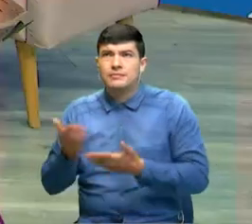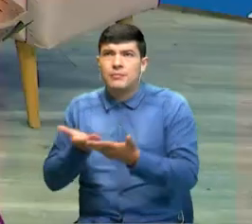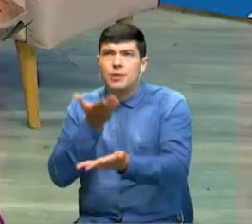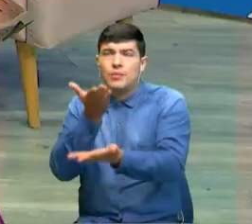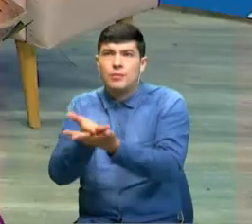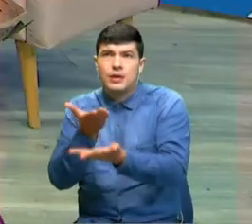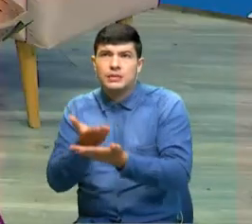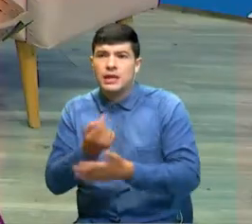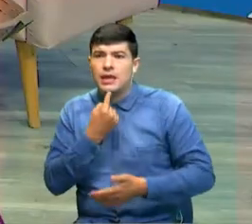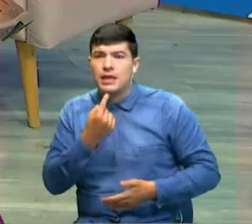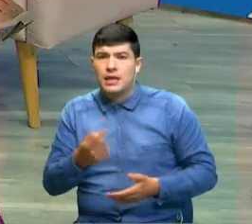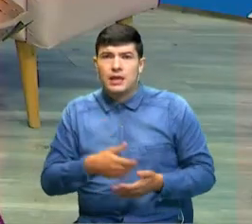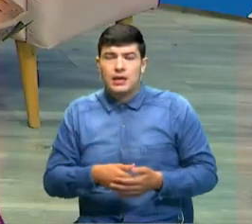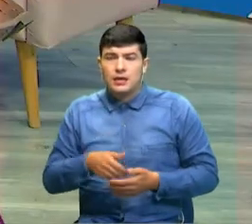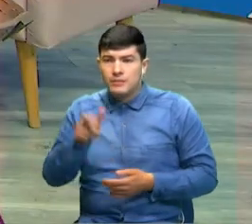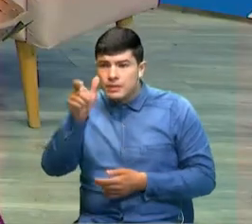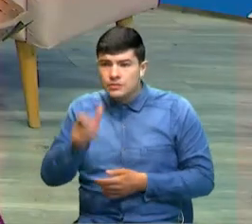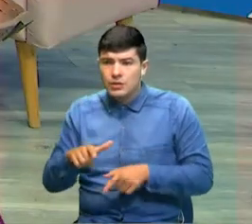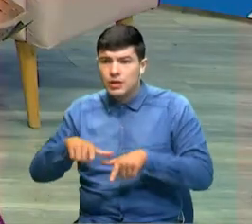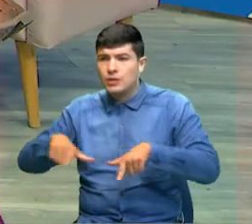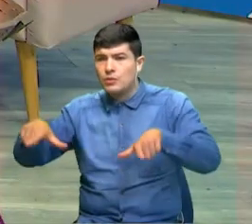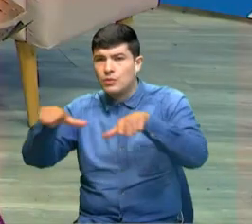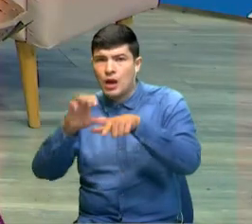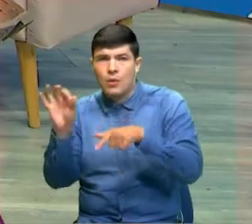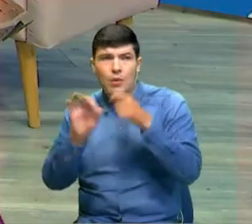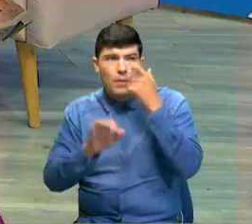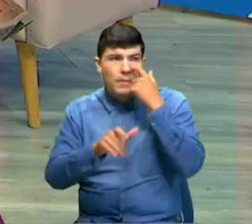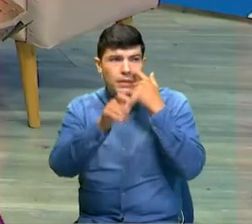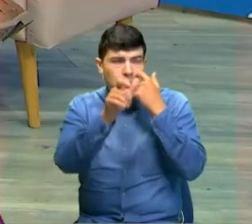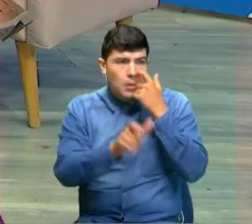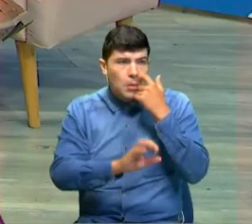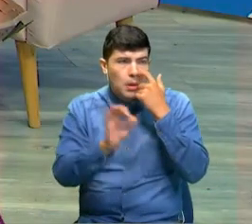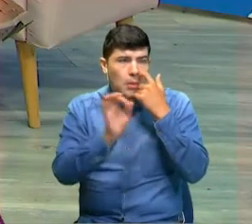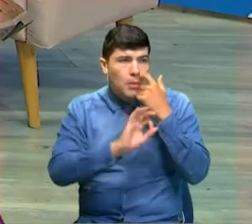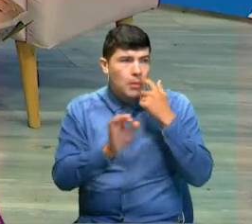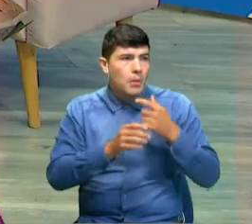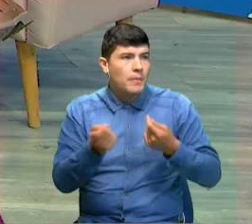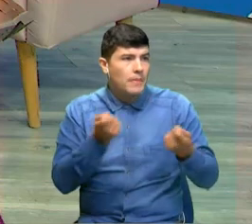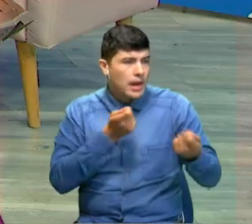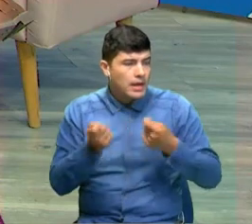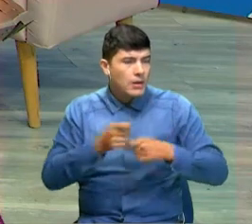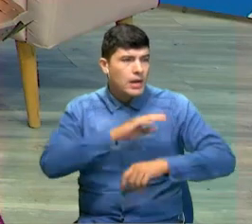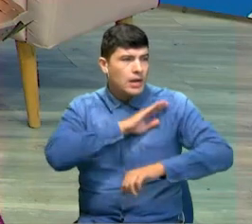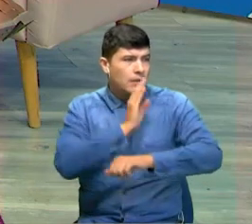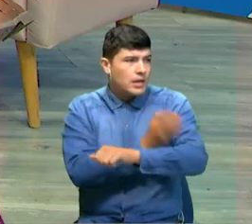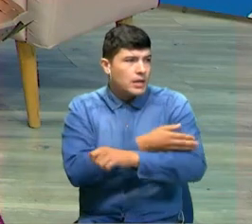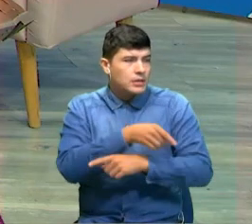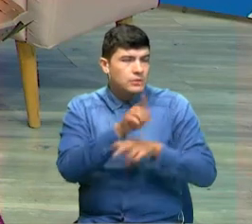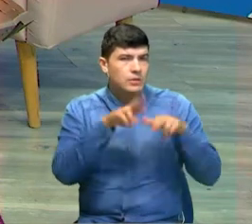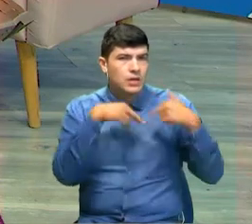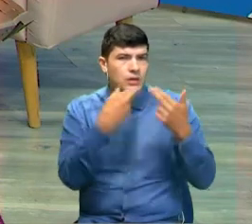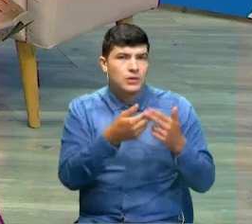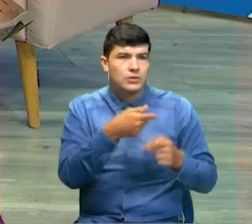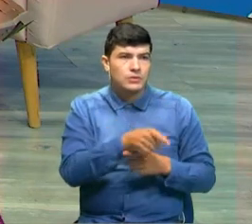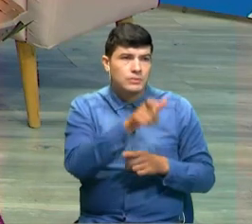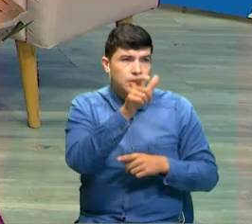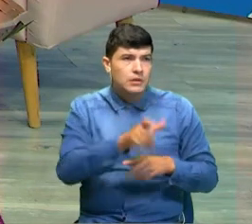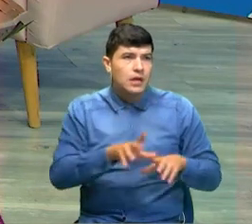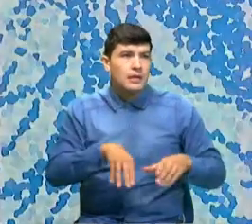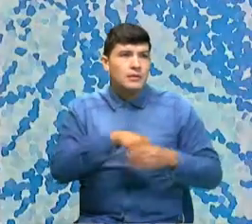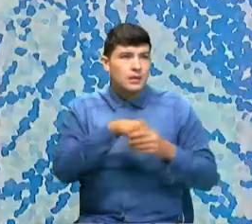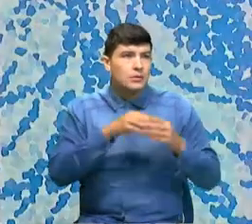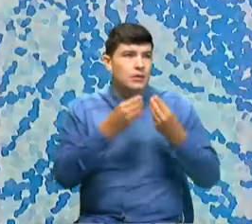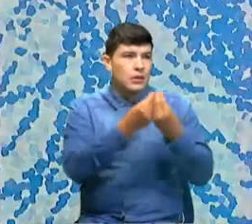plantear que un locatario o el que llevaba el poder en la Asamblea sea el que es miembro del